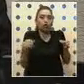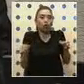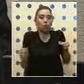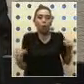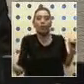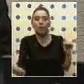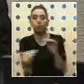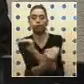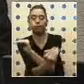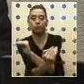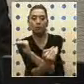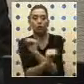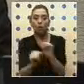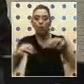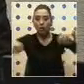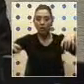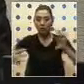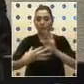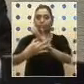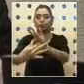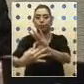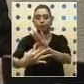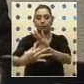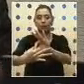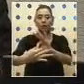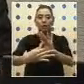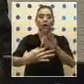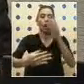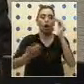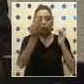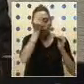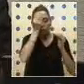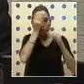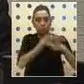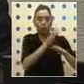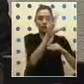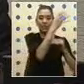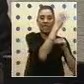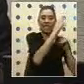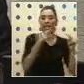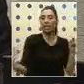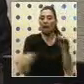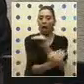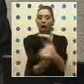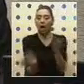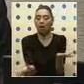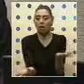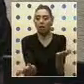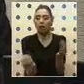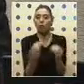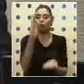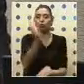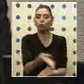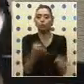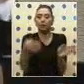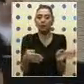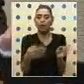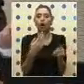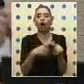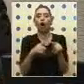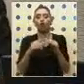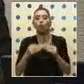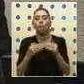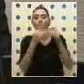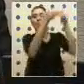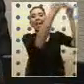que comunica y que vincula Coquimbo y la Serena. Lo que hace naturalmente necesario y urgente desarrollar una vía más al